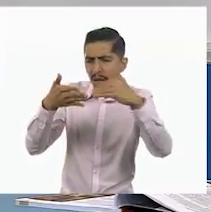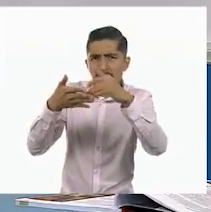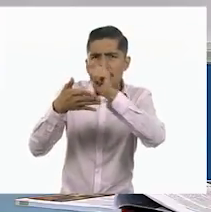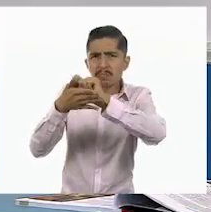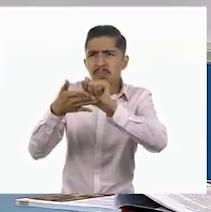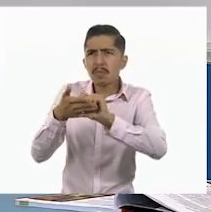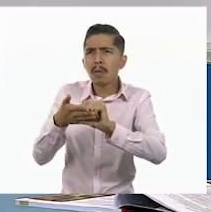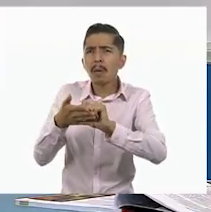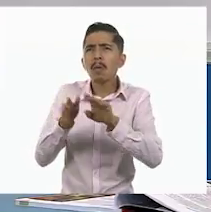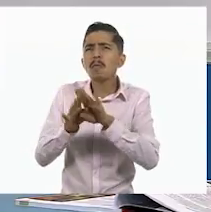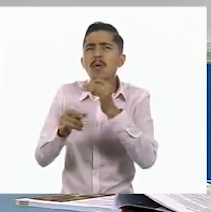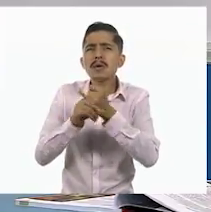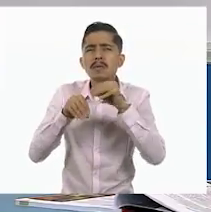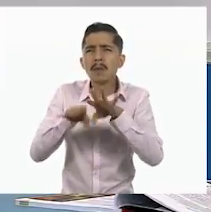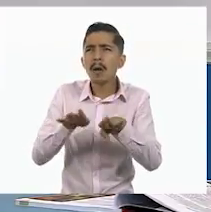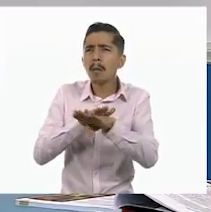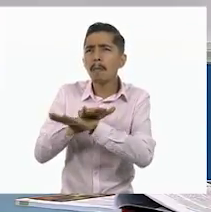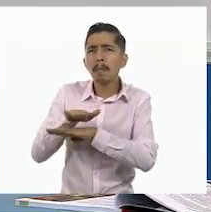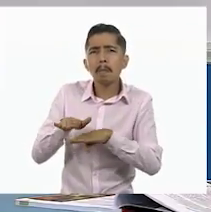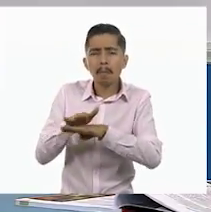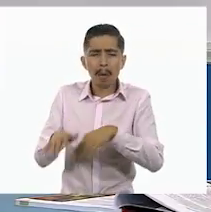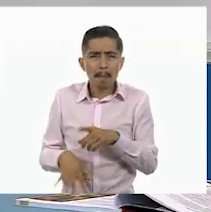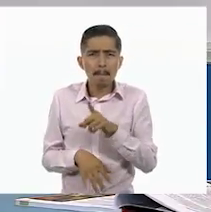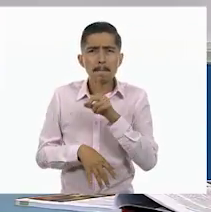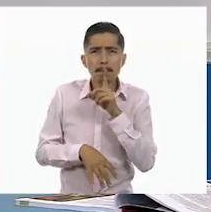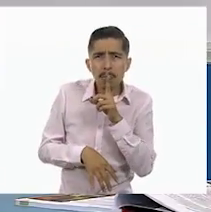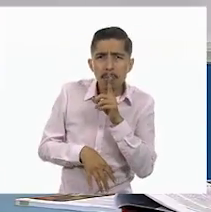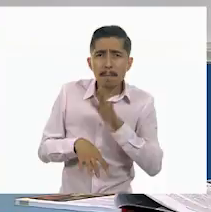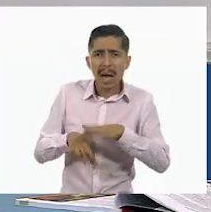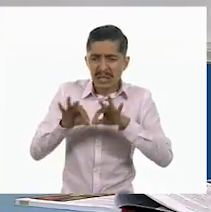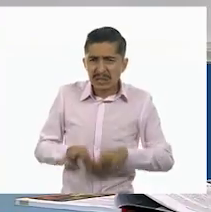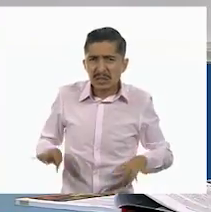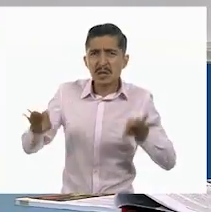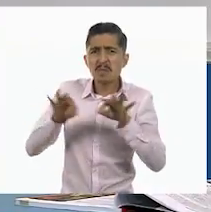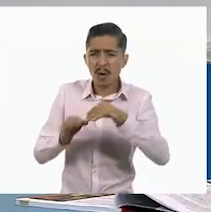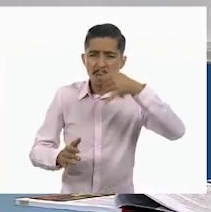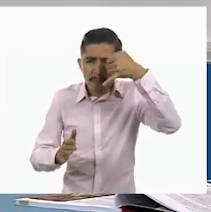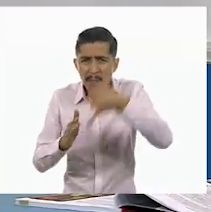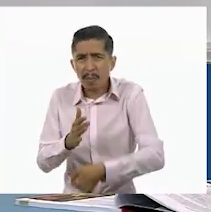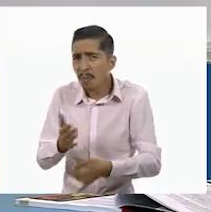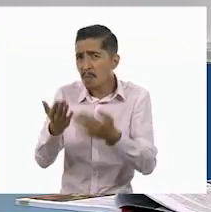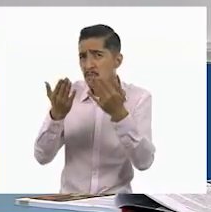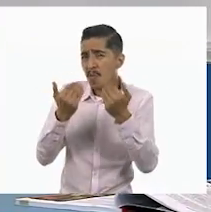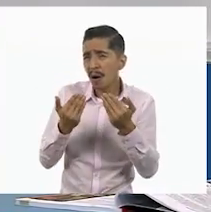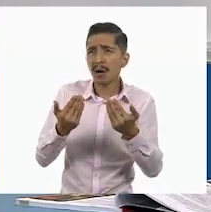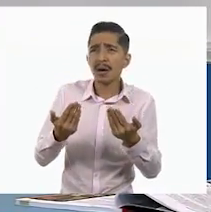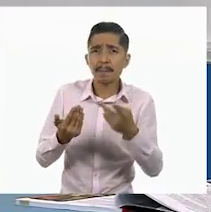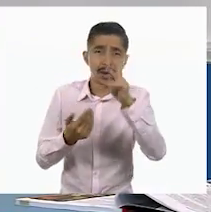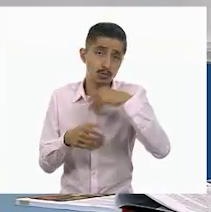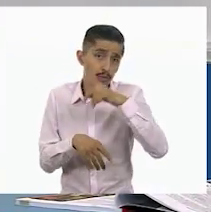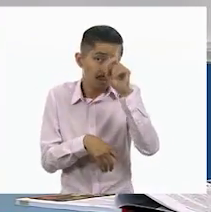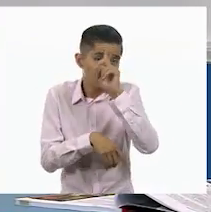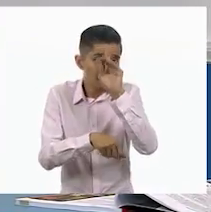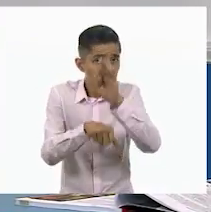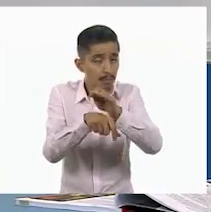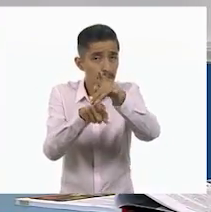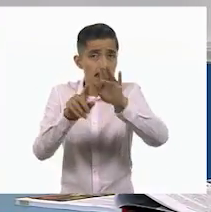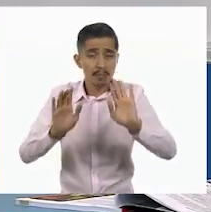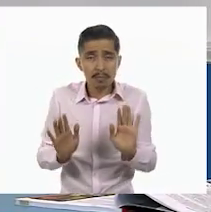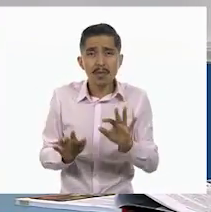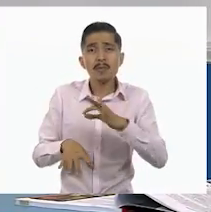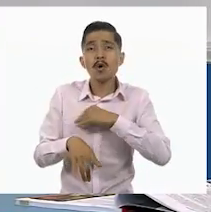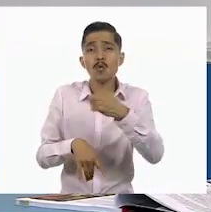muy superficial, quizá no abarques todos los acontecimientos importantes. Entonces, yo te recomendaría que fuera tal vez